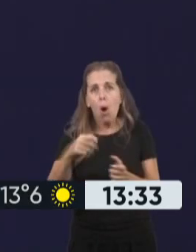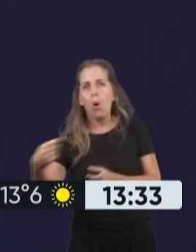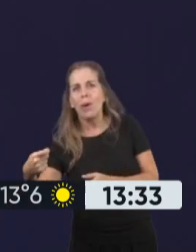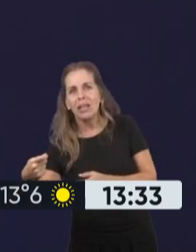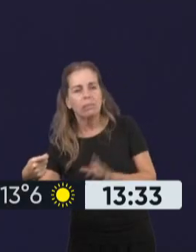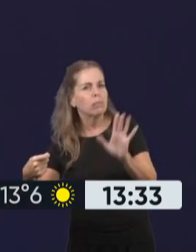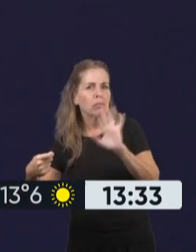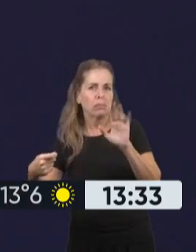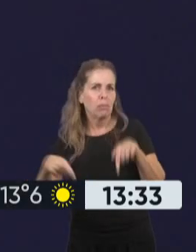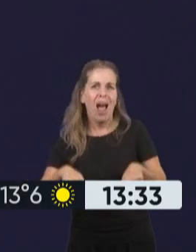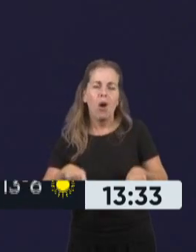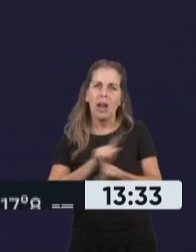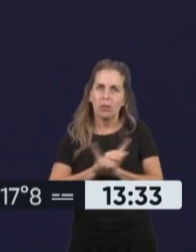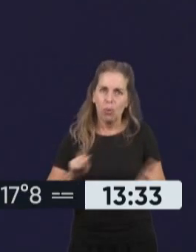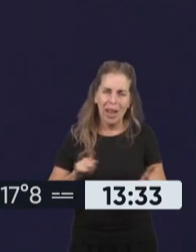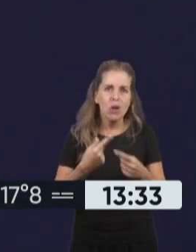De todas maneras,